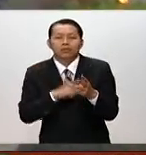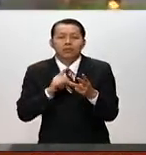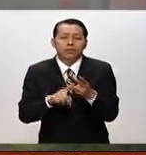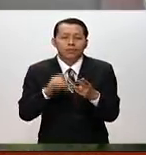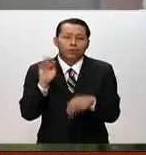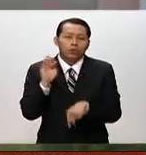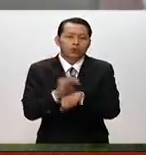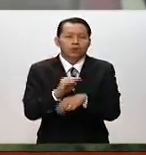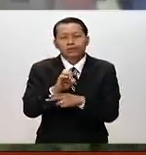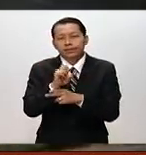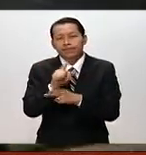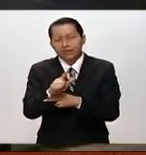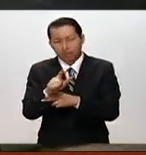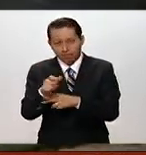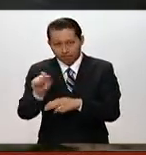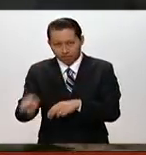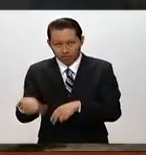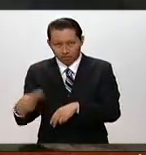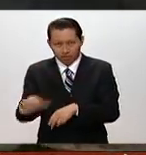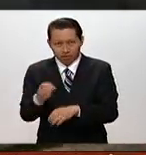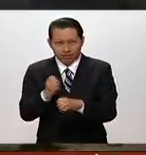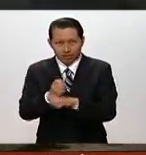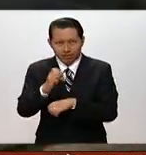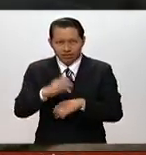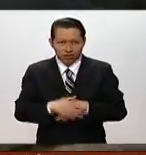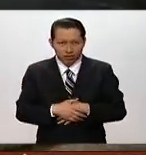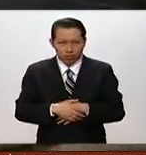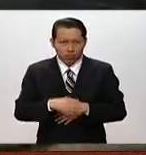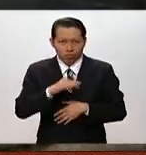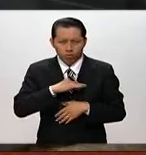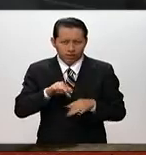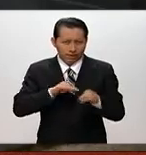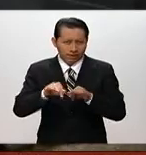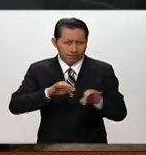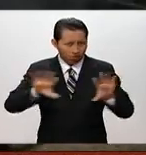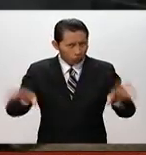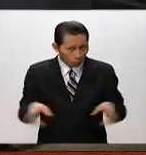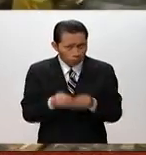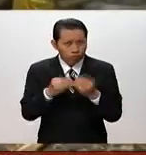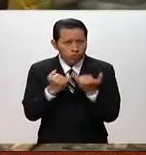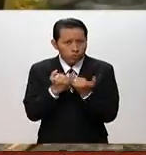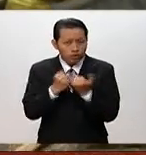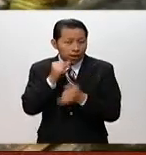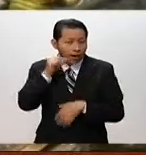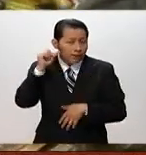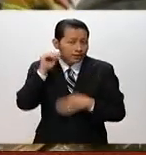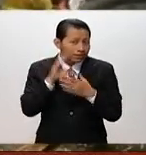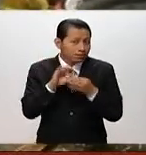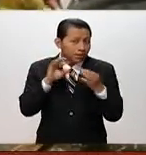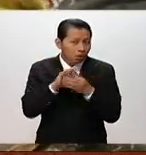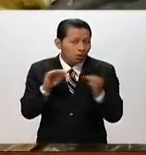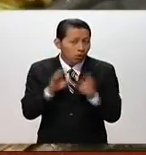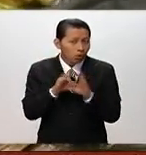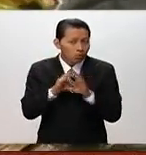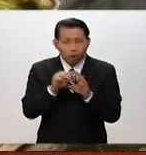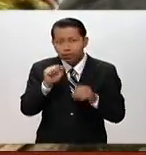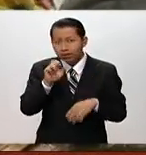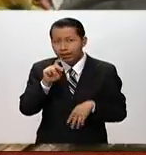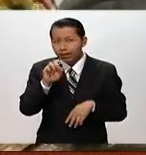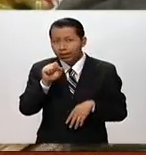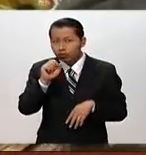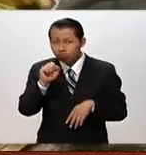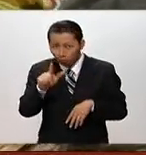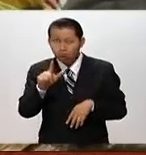Protección Civil del Estado. Así es. Forma parte del trabajo conjunto. Ya hablábamos ayer de que la Cedesol también